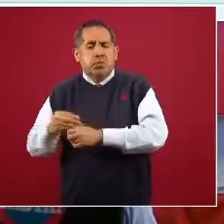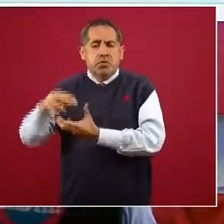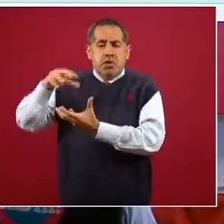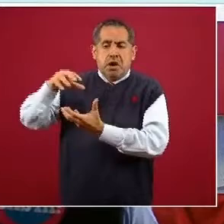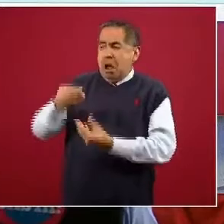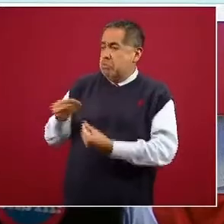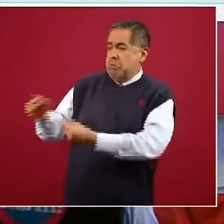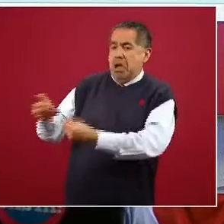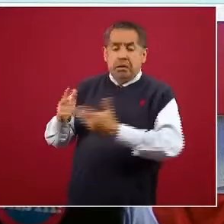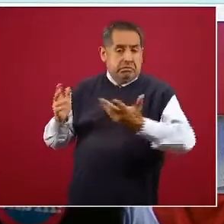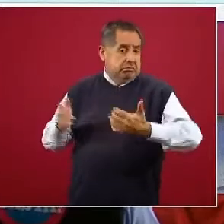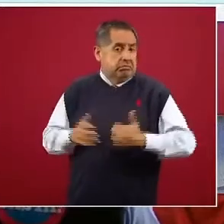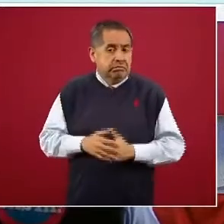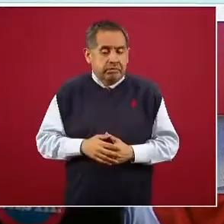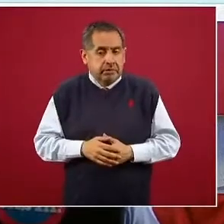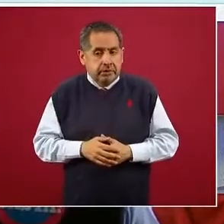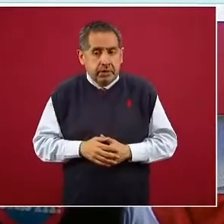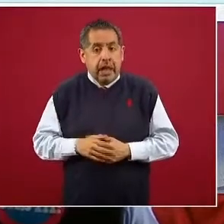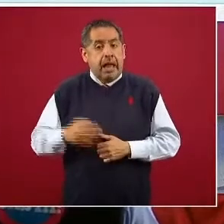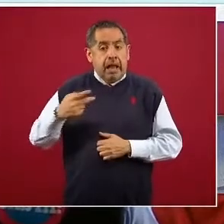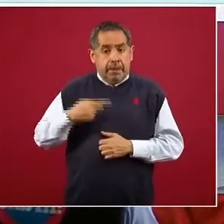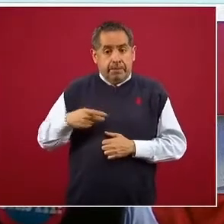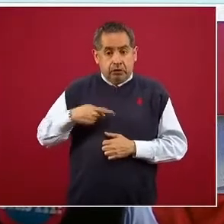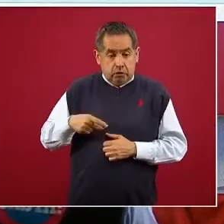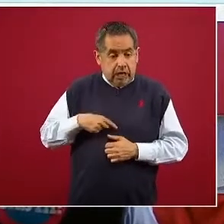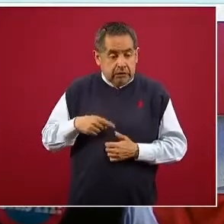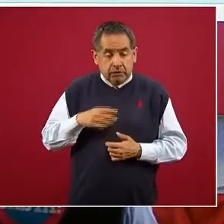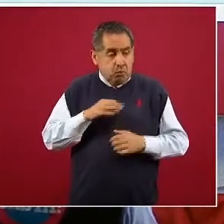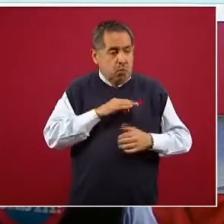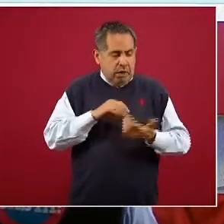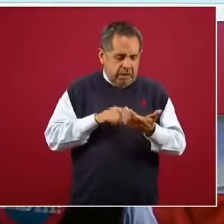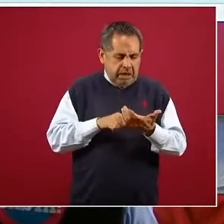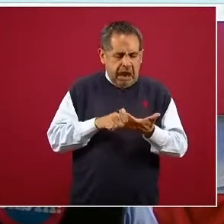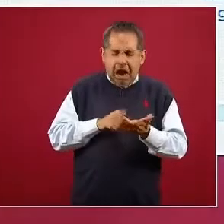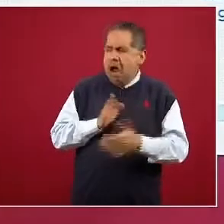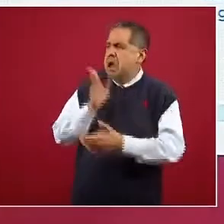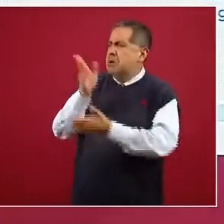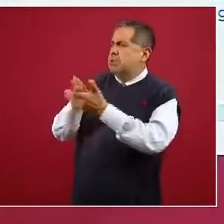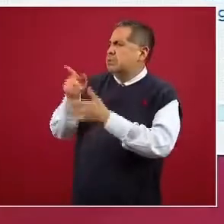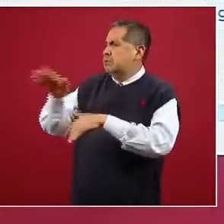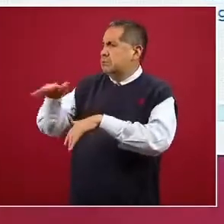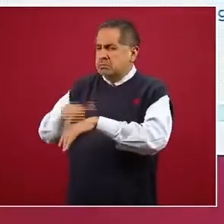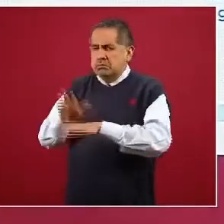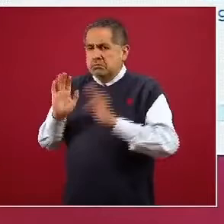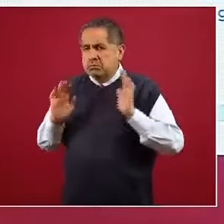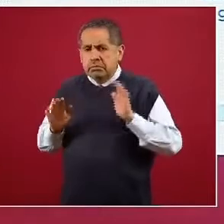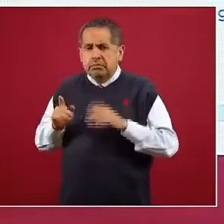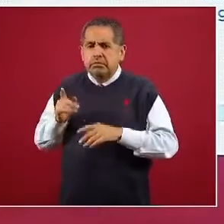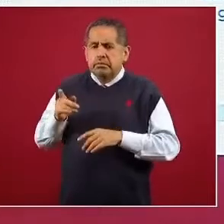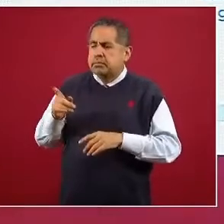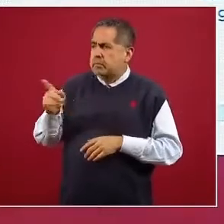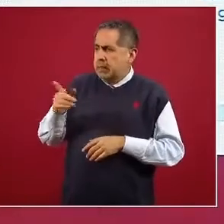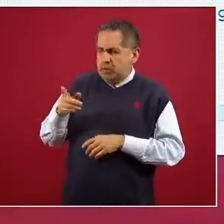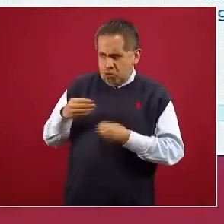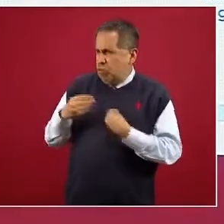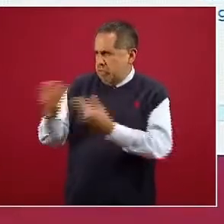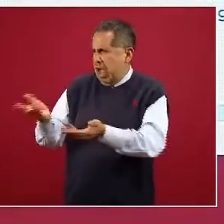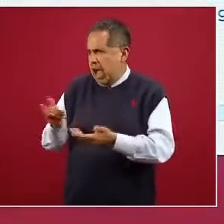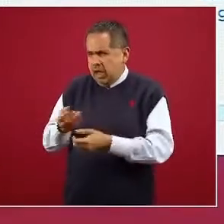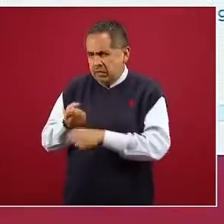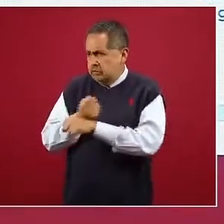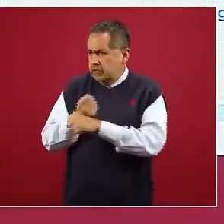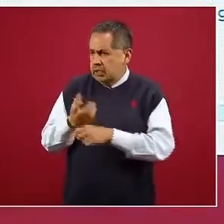punto, los donantes van a visitar los bancos de sangre con el objetivo, ¿cuál?, de incrementar